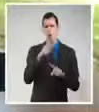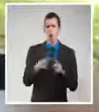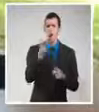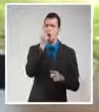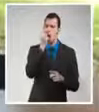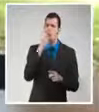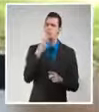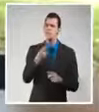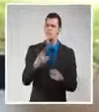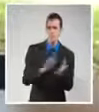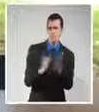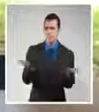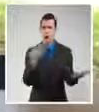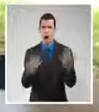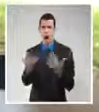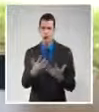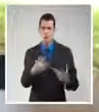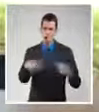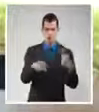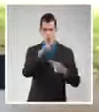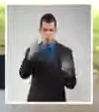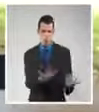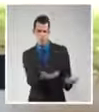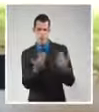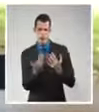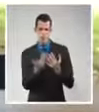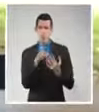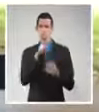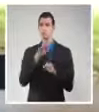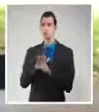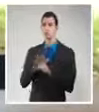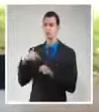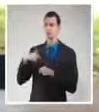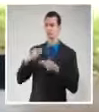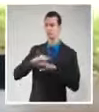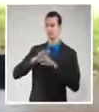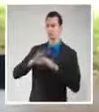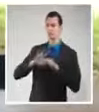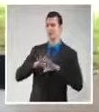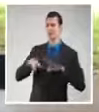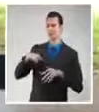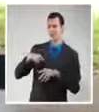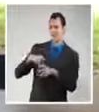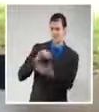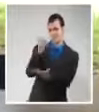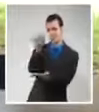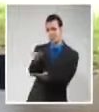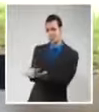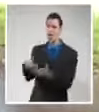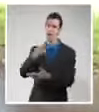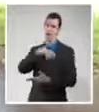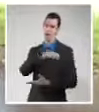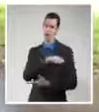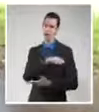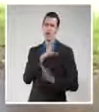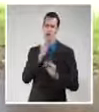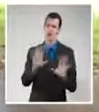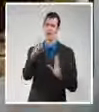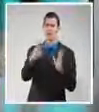respeto convocar a una marcha y tener planificado irse, porque este viaje no es ni porque se quebró ni mucho menos, esto